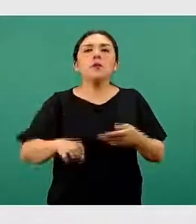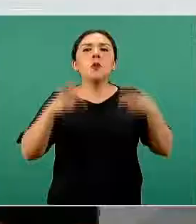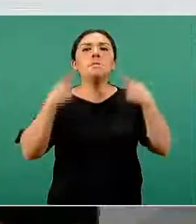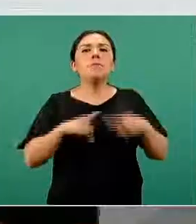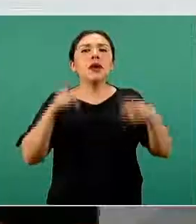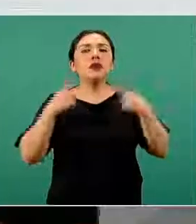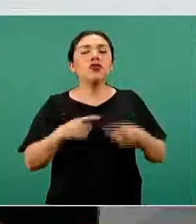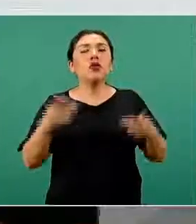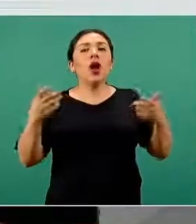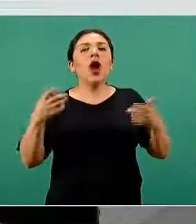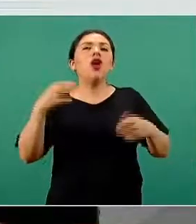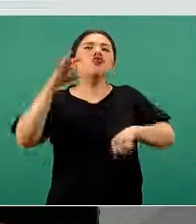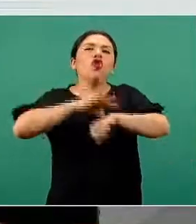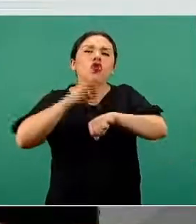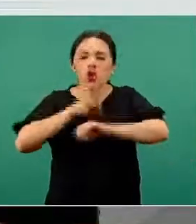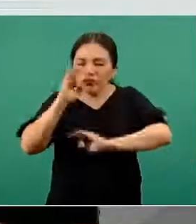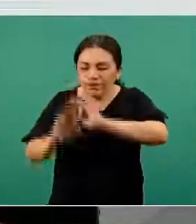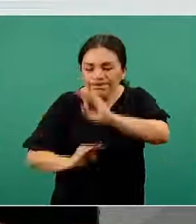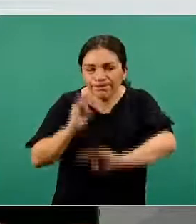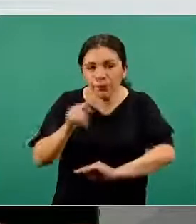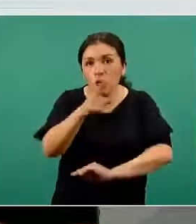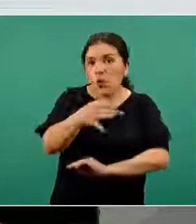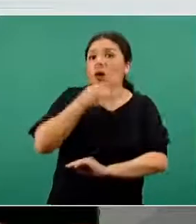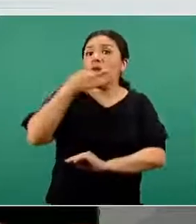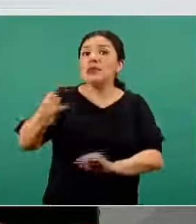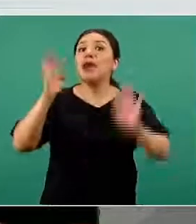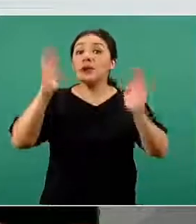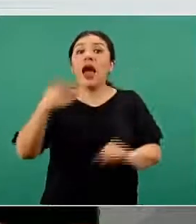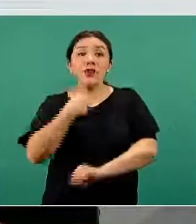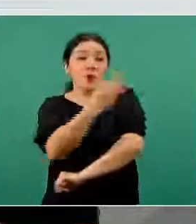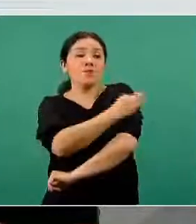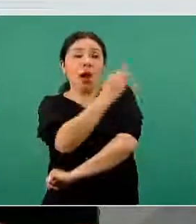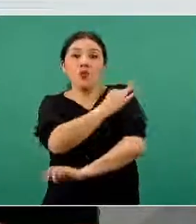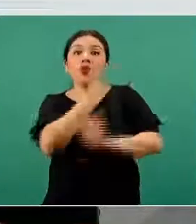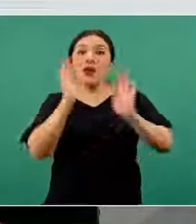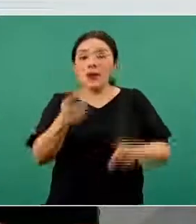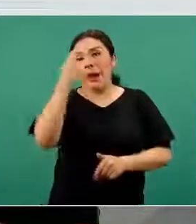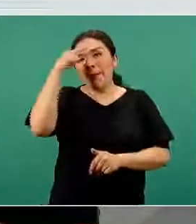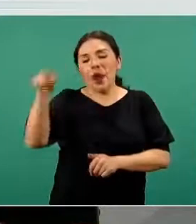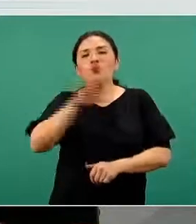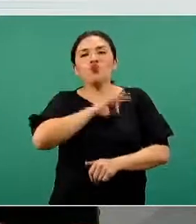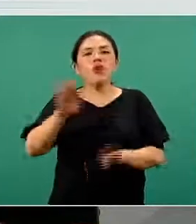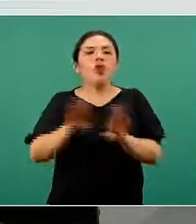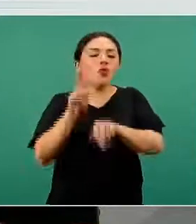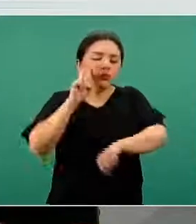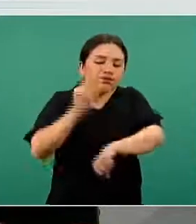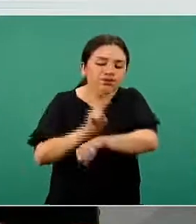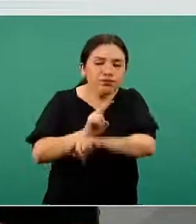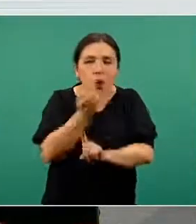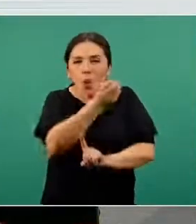personas que llevan el control prenatal de que han sido vacunadas para poder dar un seguimiento.